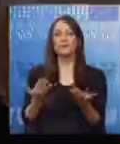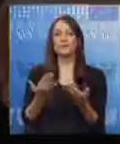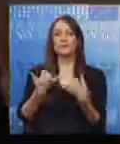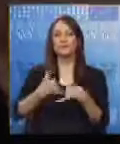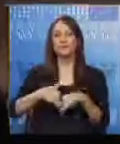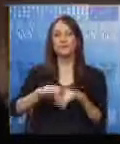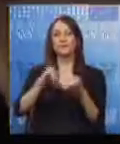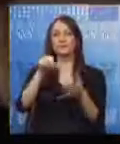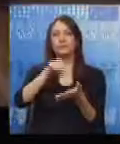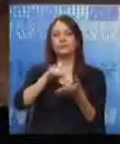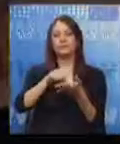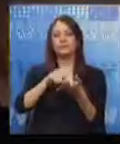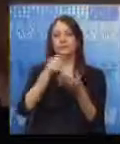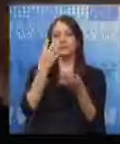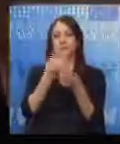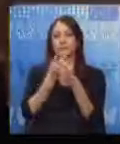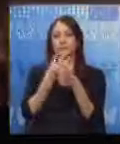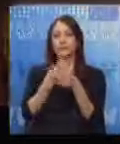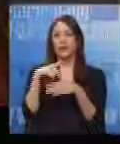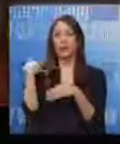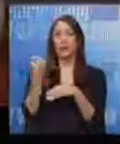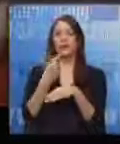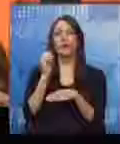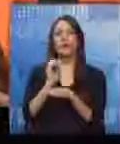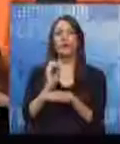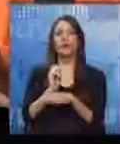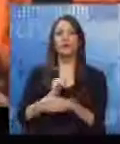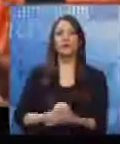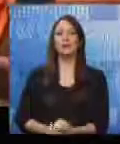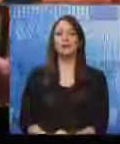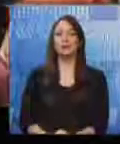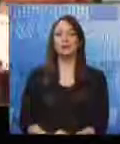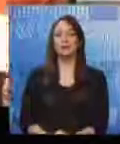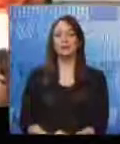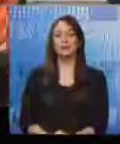permanentes en los centros de rehabilitación de todo el país. Karen Haro, TC Televisión.